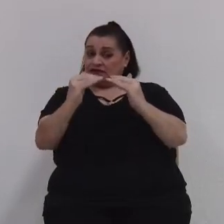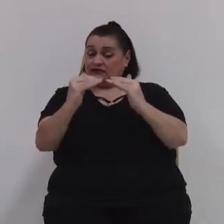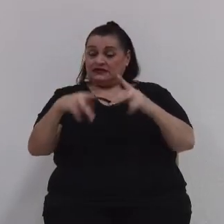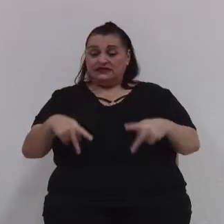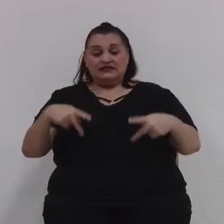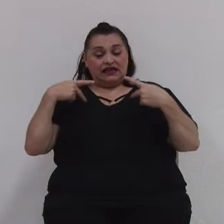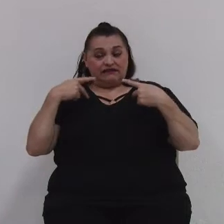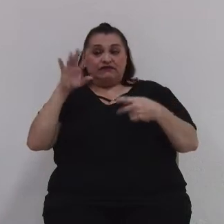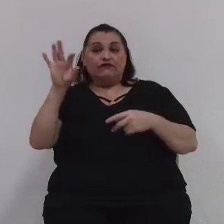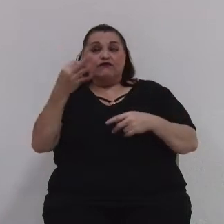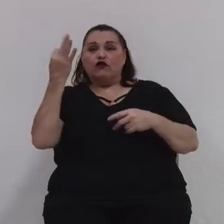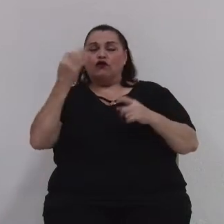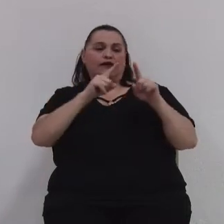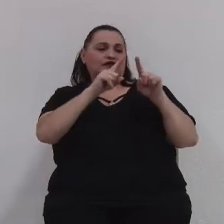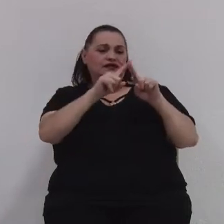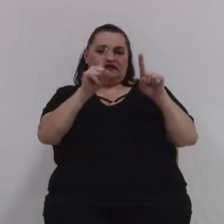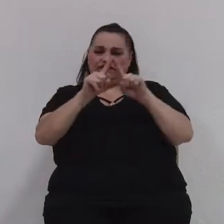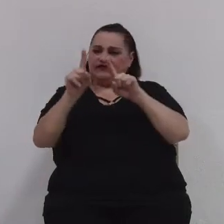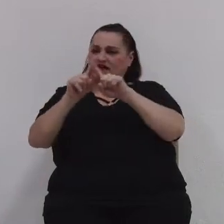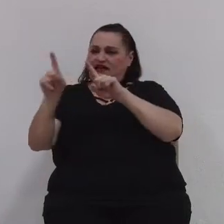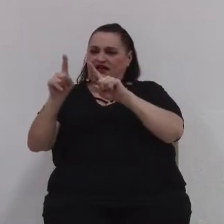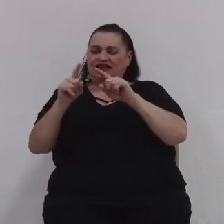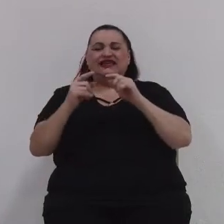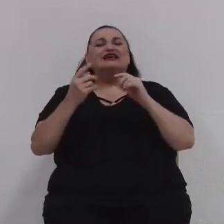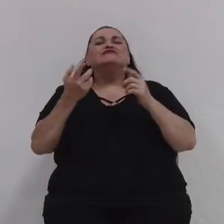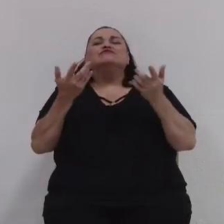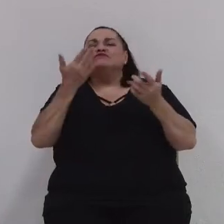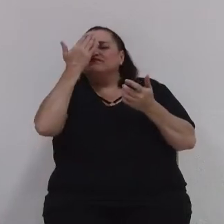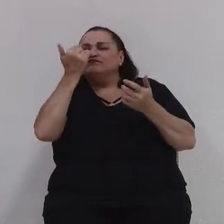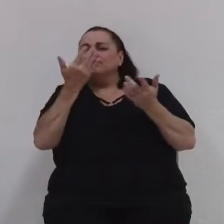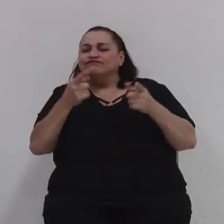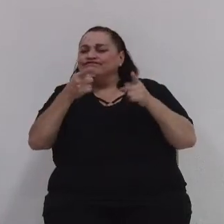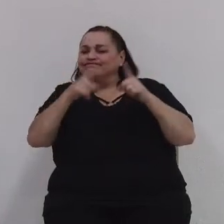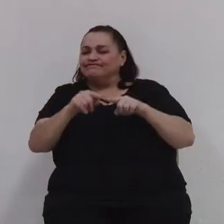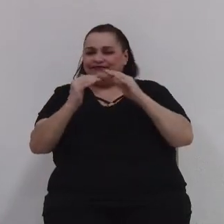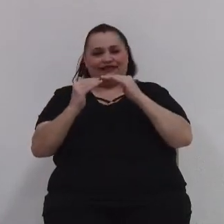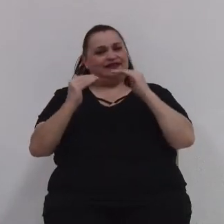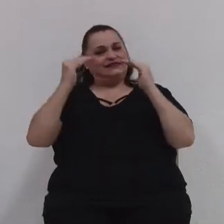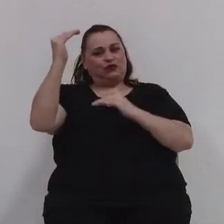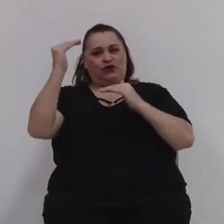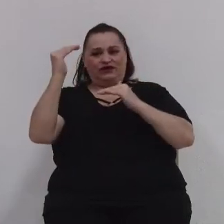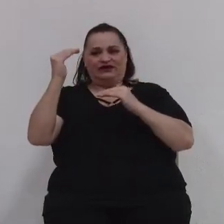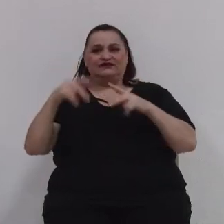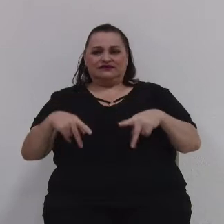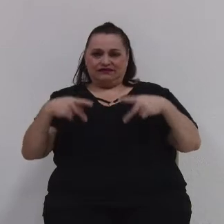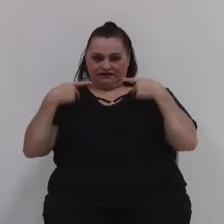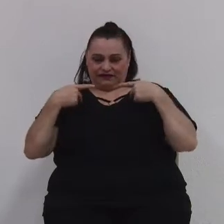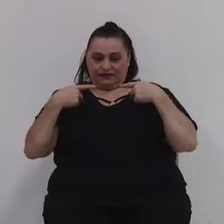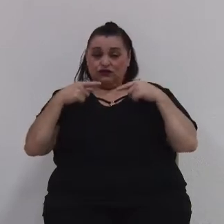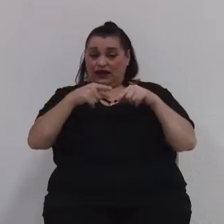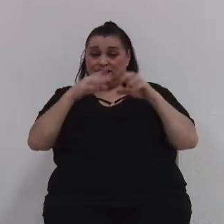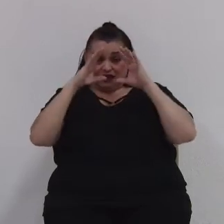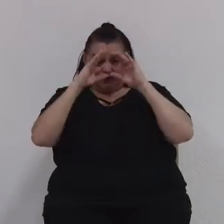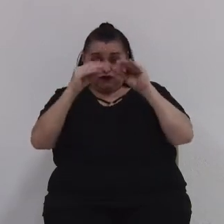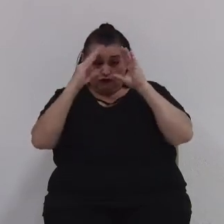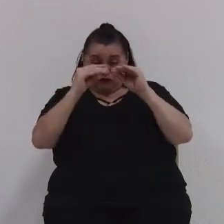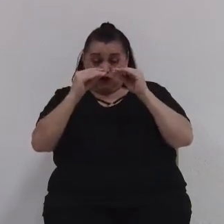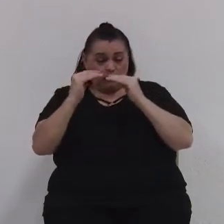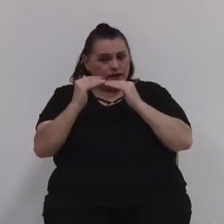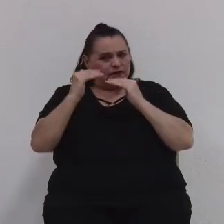de manera muy diferente por las desigualdades en las que vivimos. Entonces es un informe con un